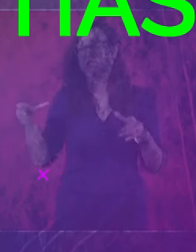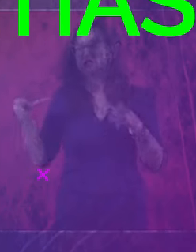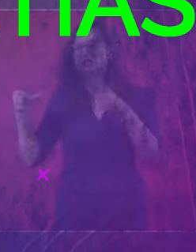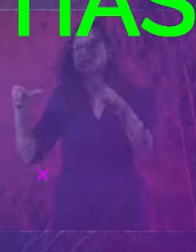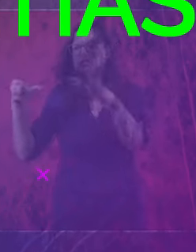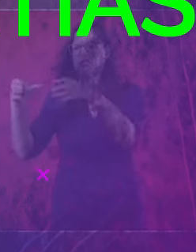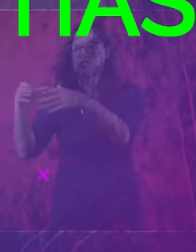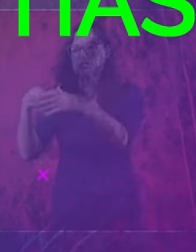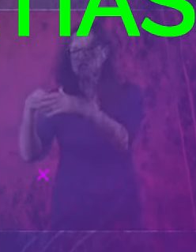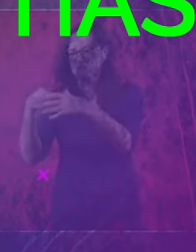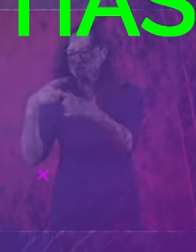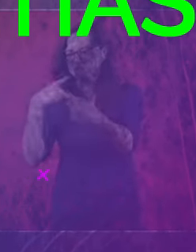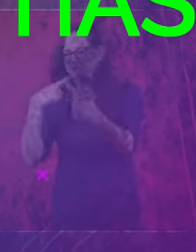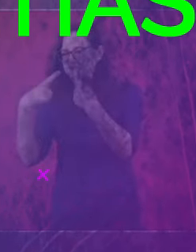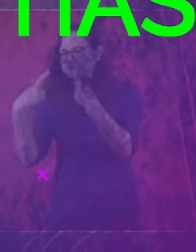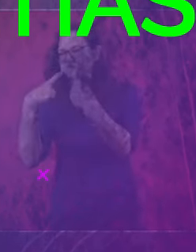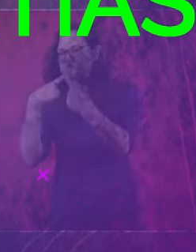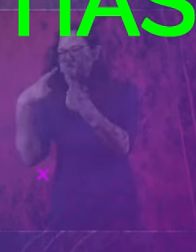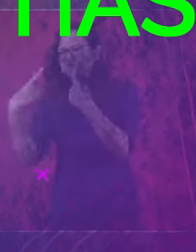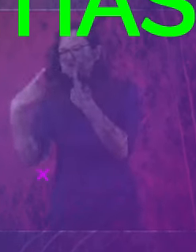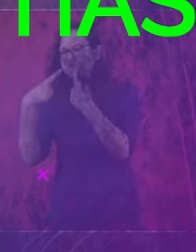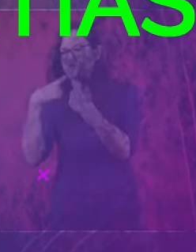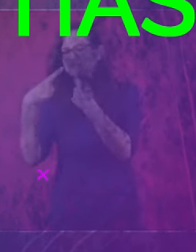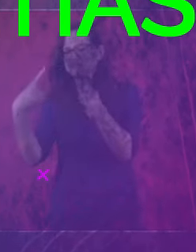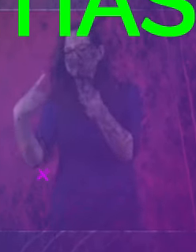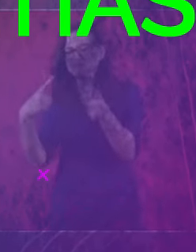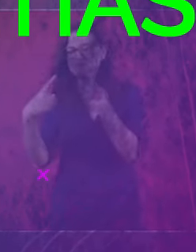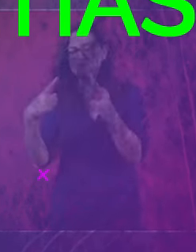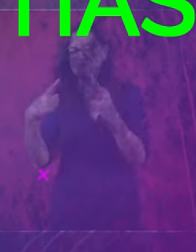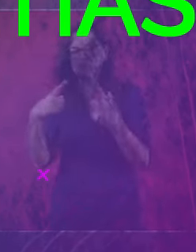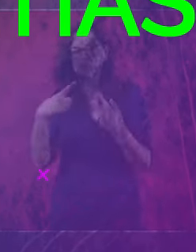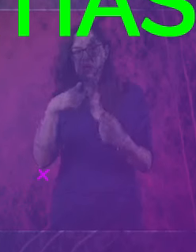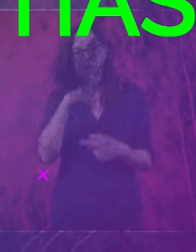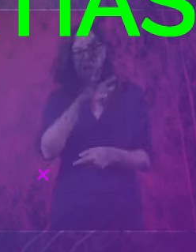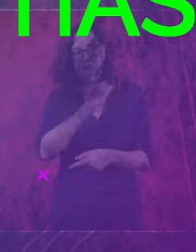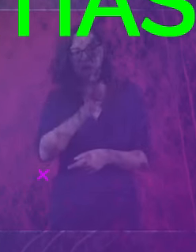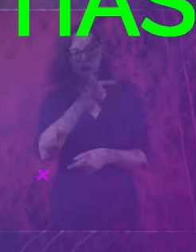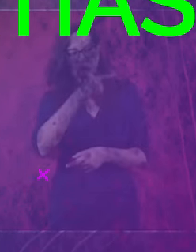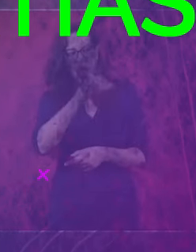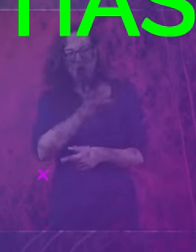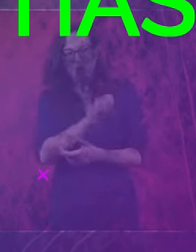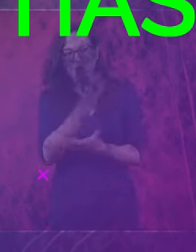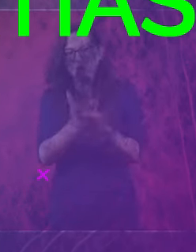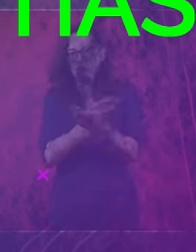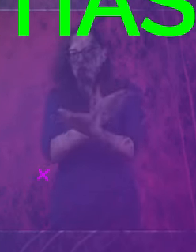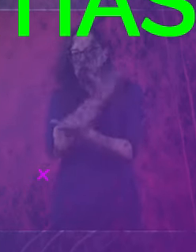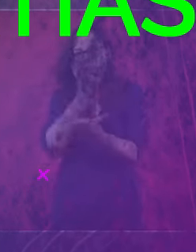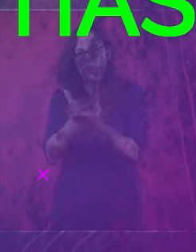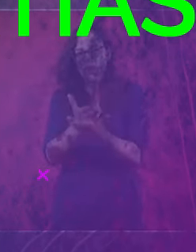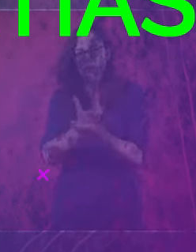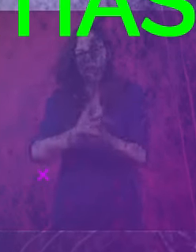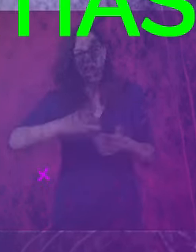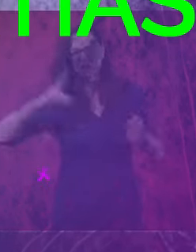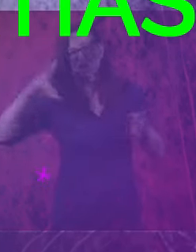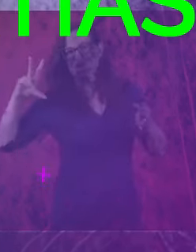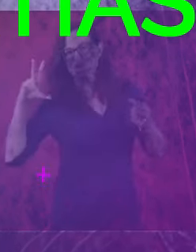votar las iniciativas que envíe la secta que envíe él al congreso las tienen que votar a